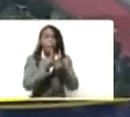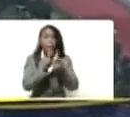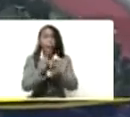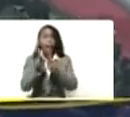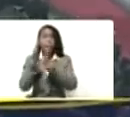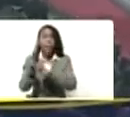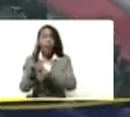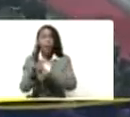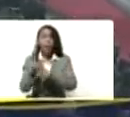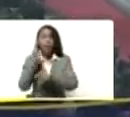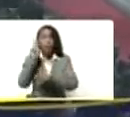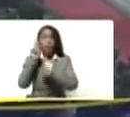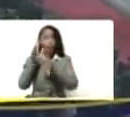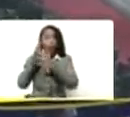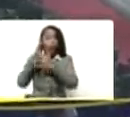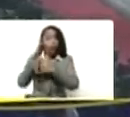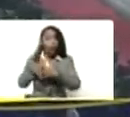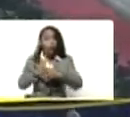avanzando